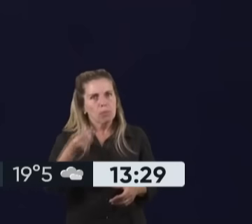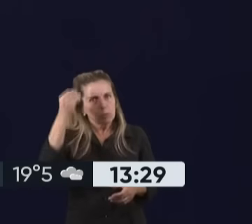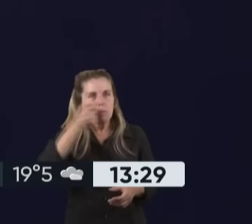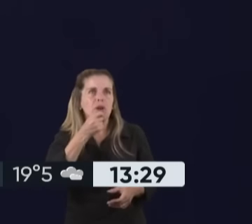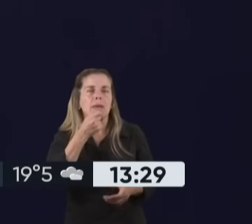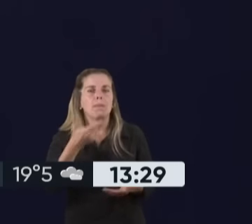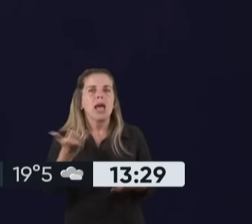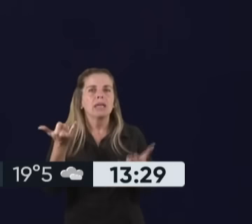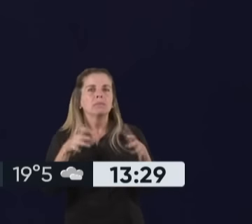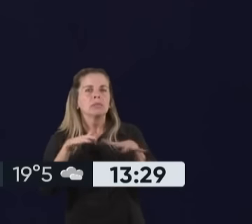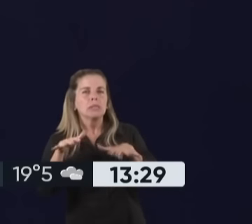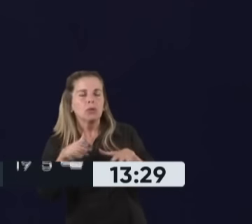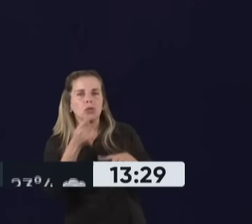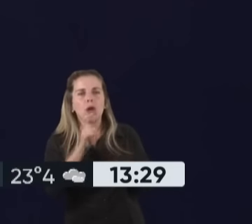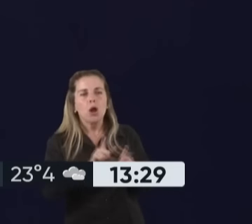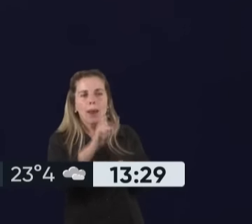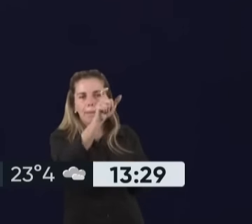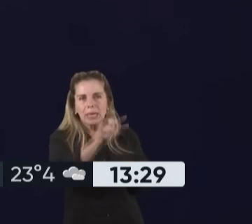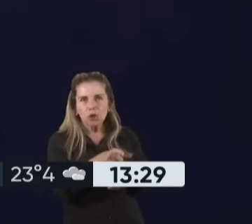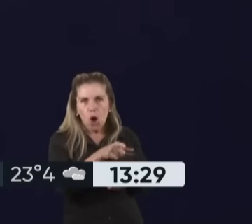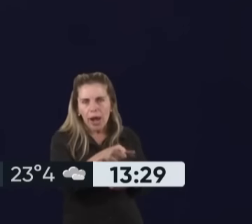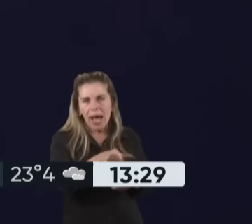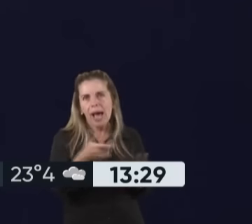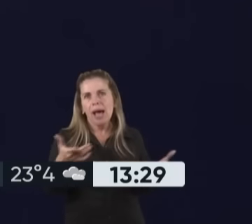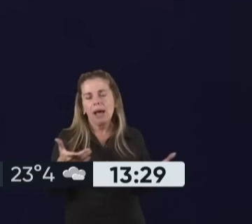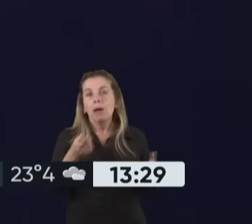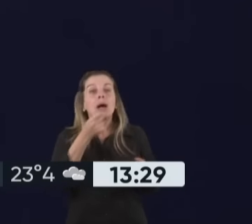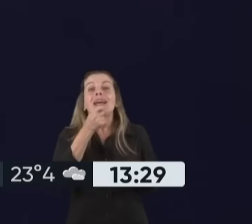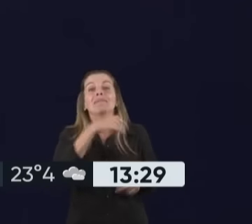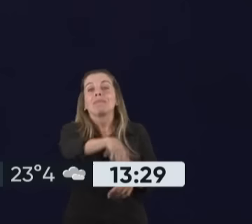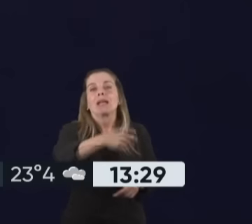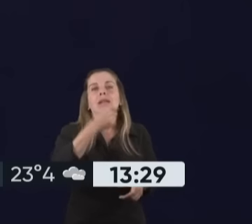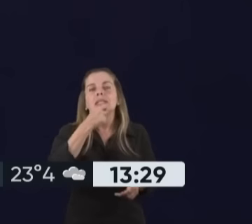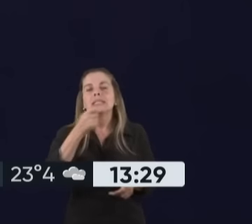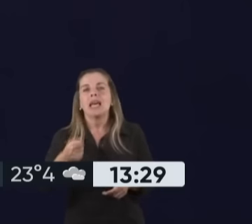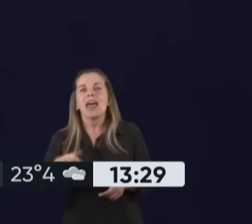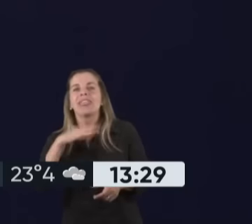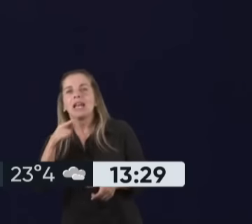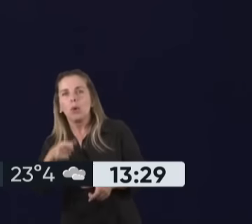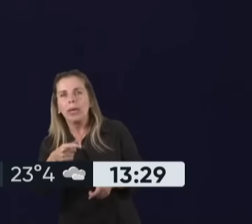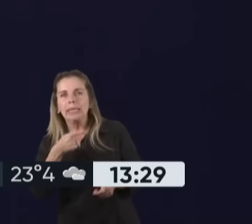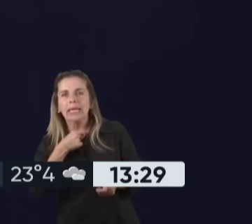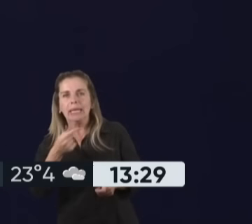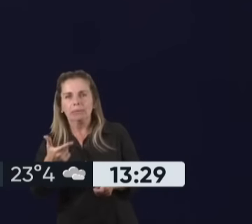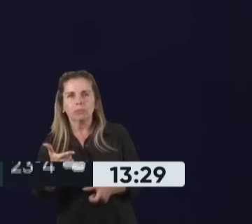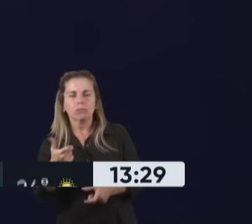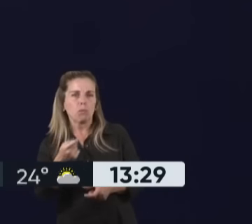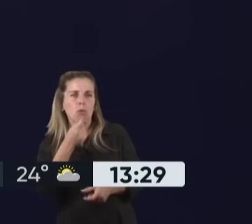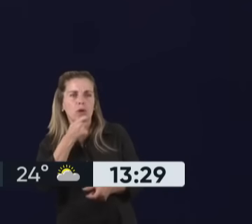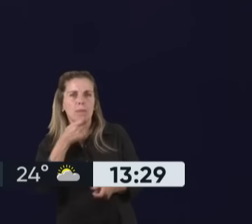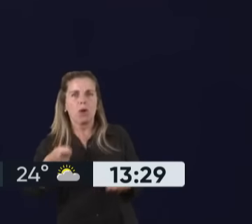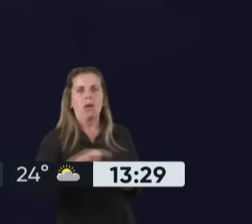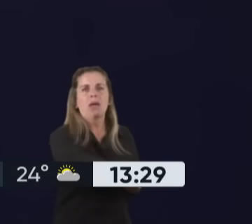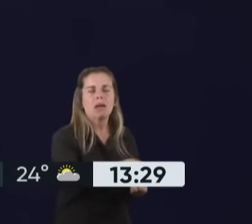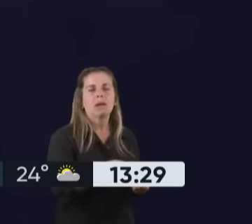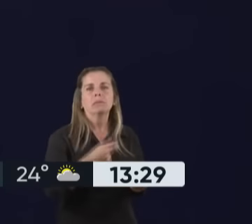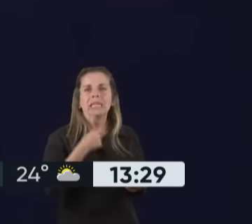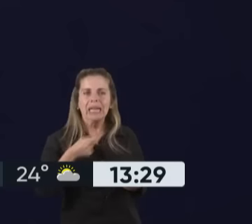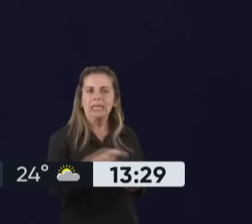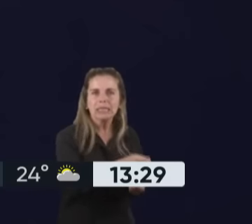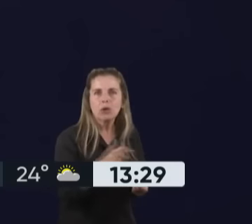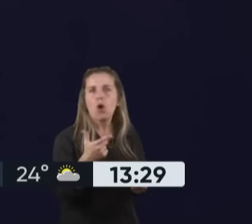una persona que se defiende de un delincuente que le quiere clavar un cuchillo o que va con un arma